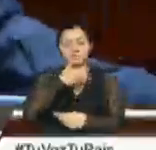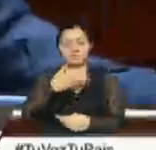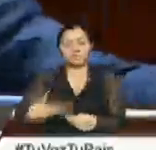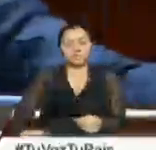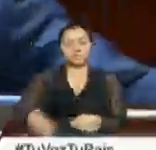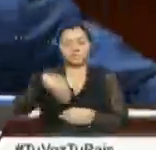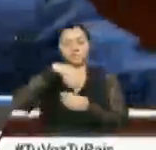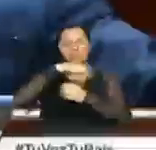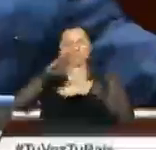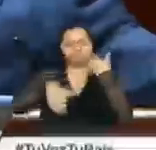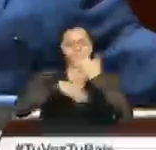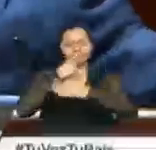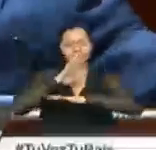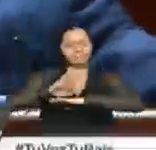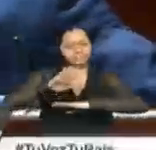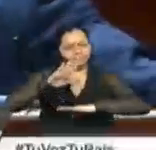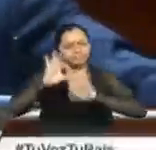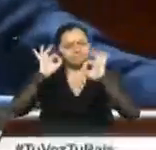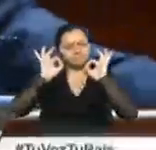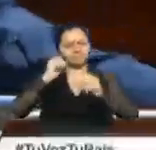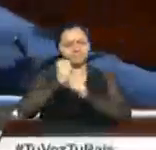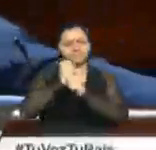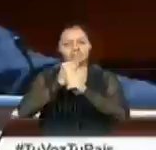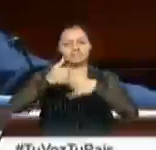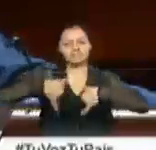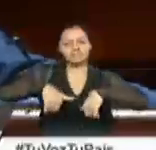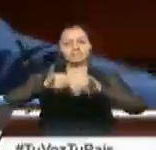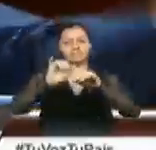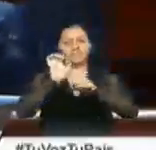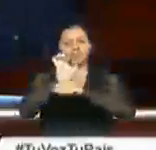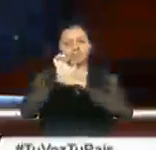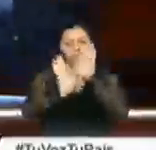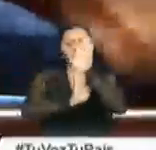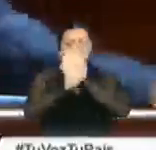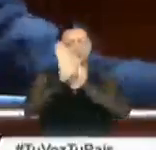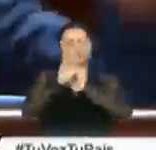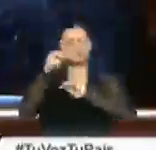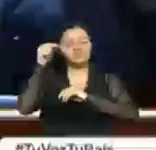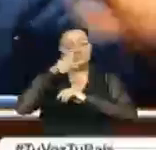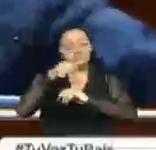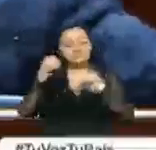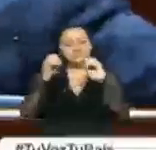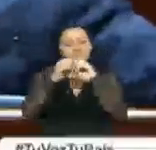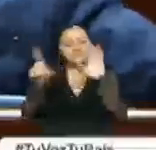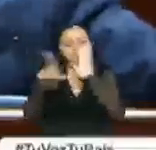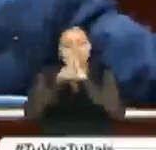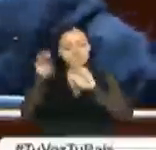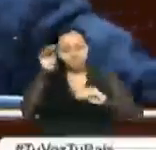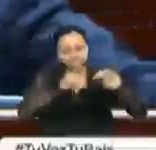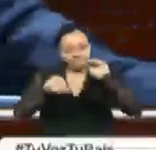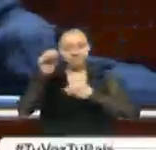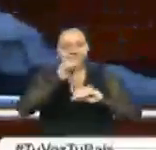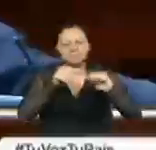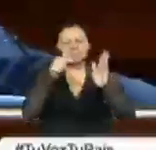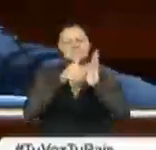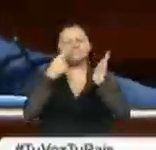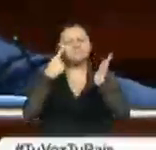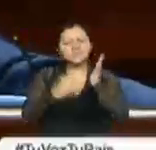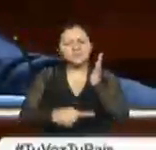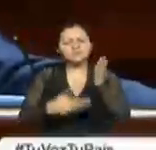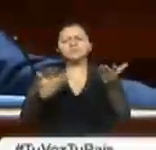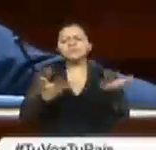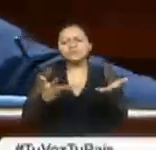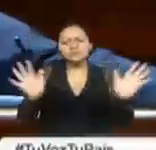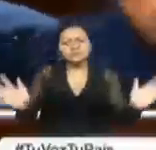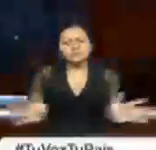ratifico ese compromiso de trabajar por la patria. Vamos a impulsar las leyes que siga fortaleciendo